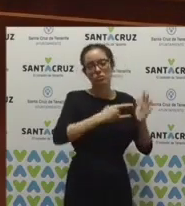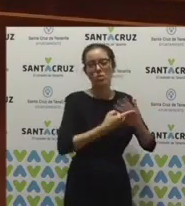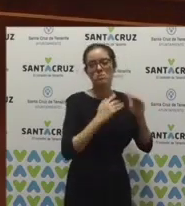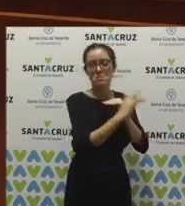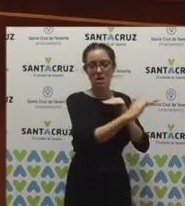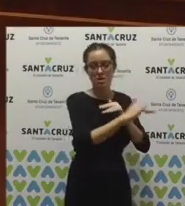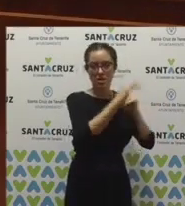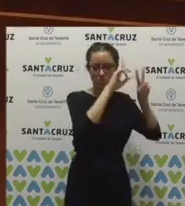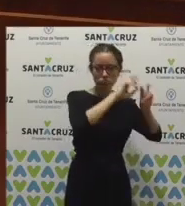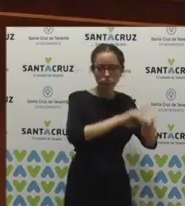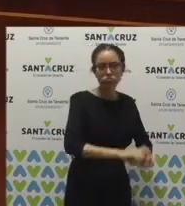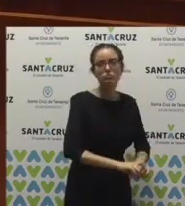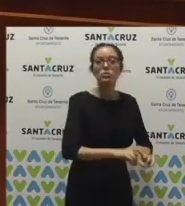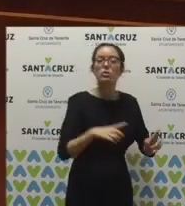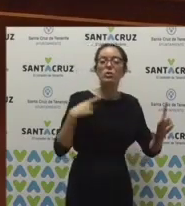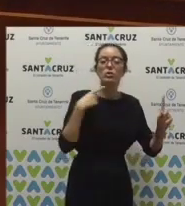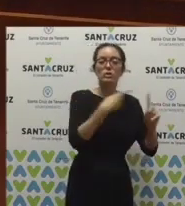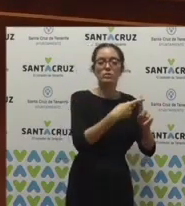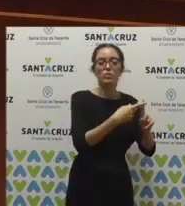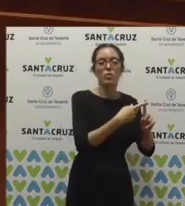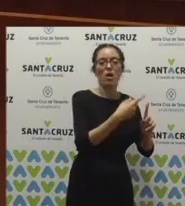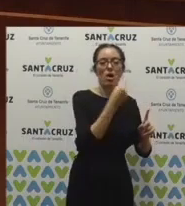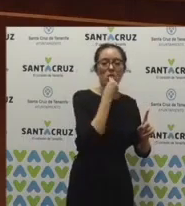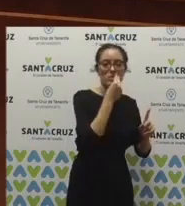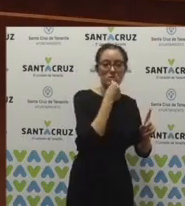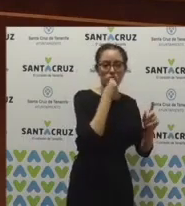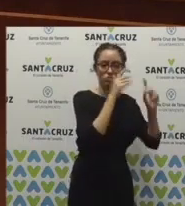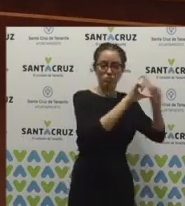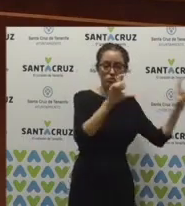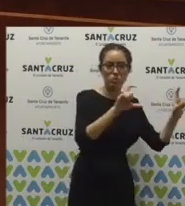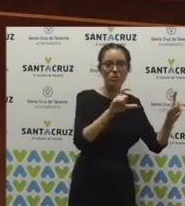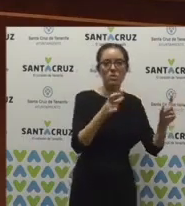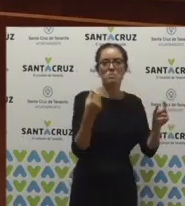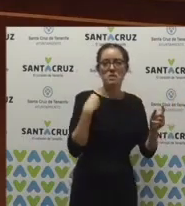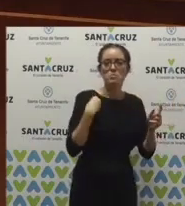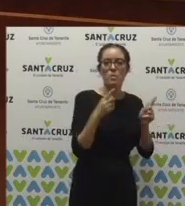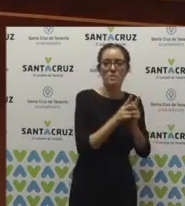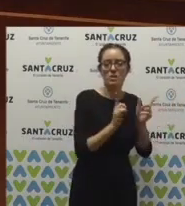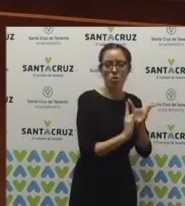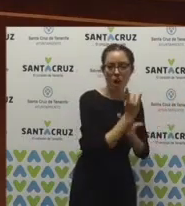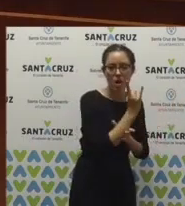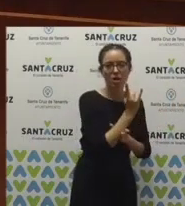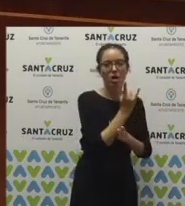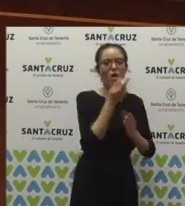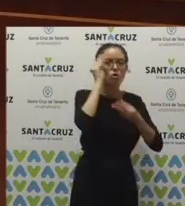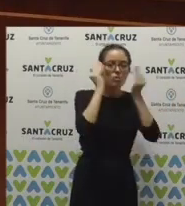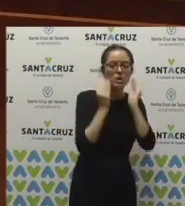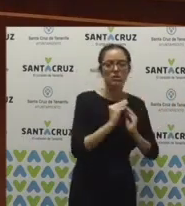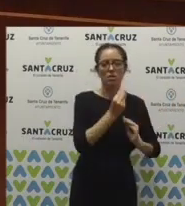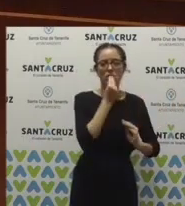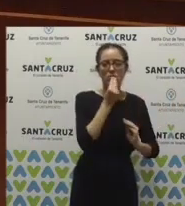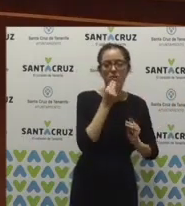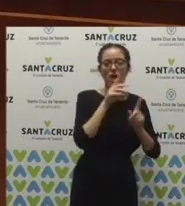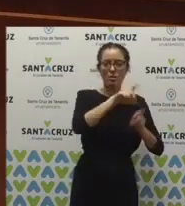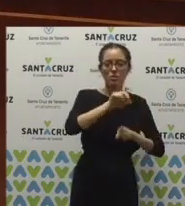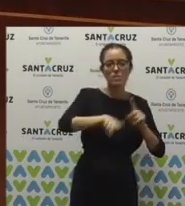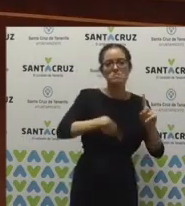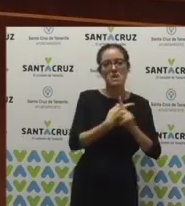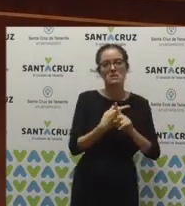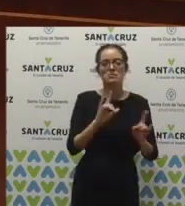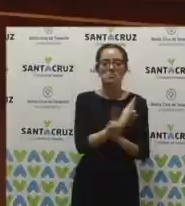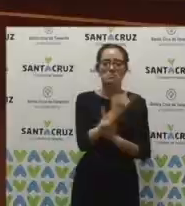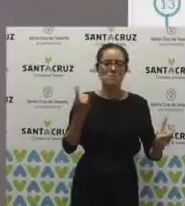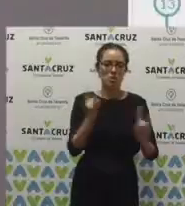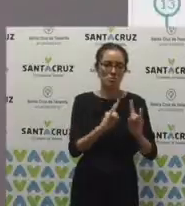para la industria de la alimentación con las microalgas la cosmética y la agricultura y el medio ambiente en canarias